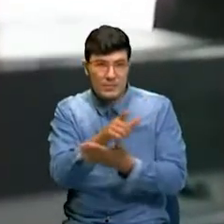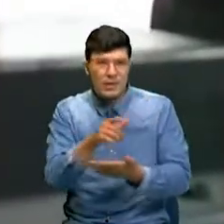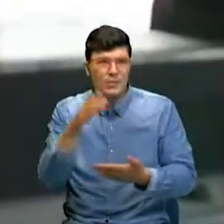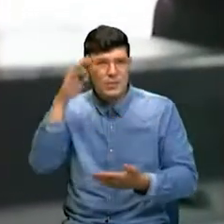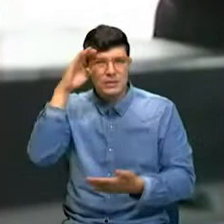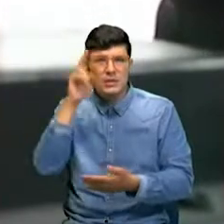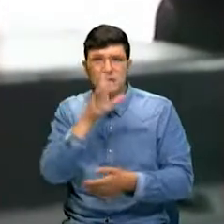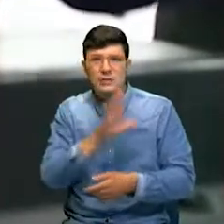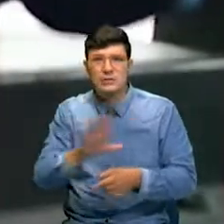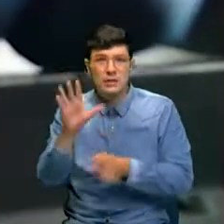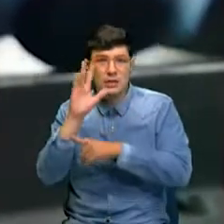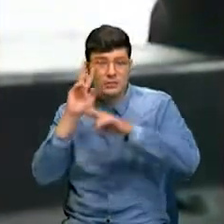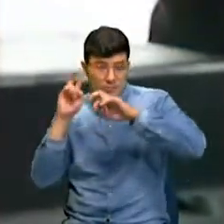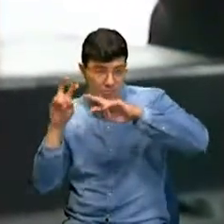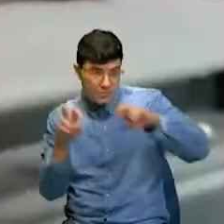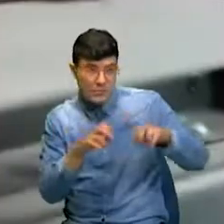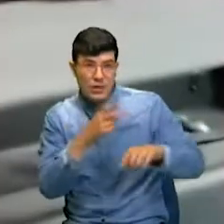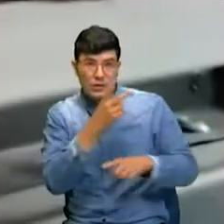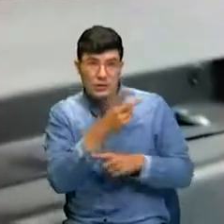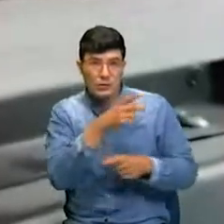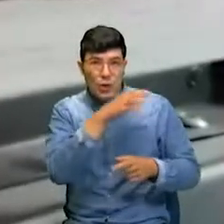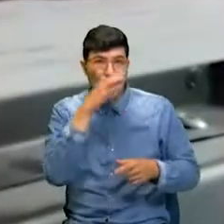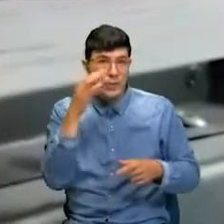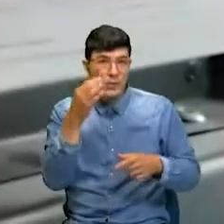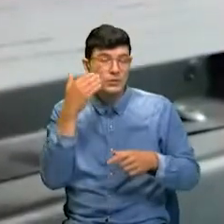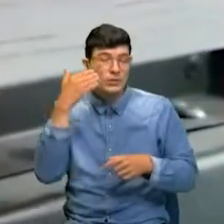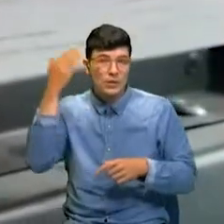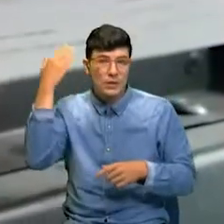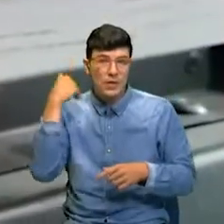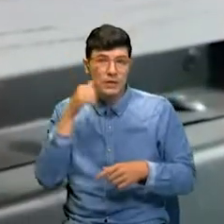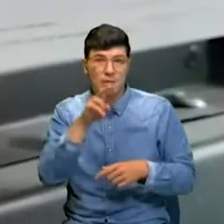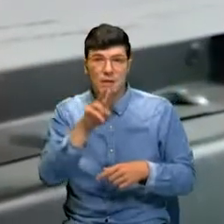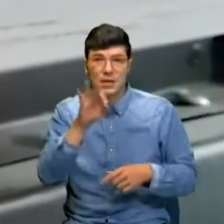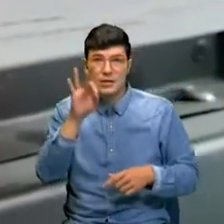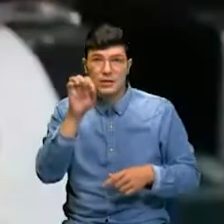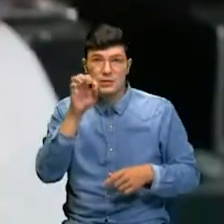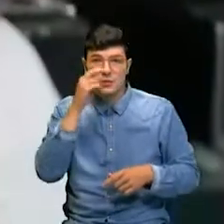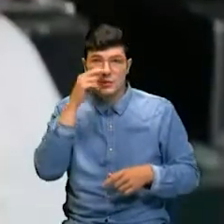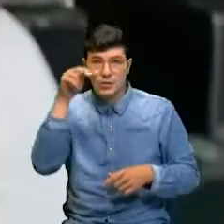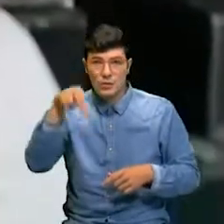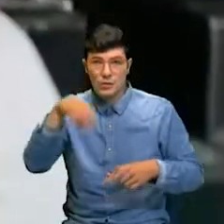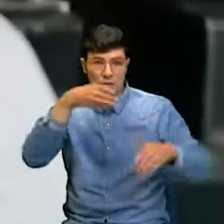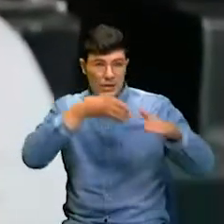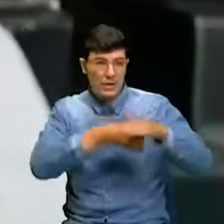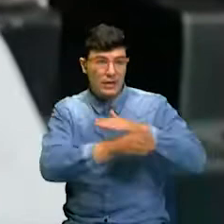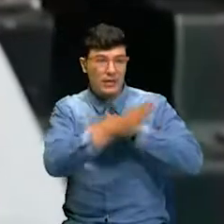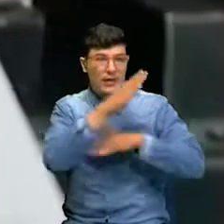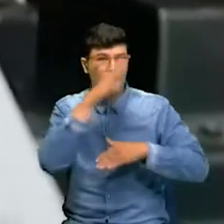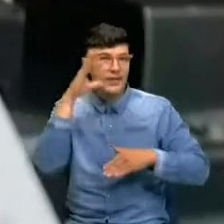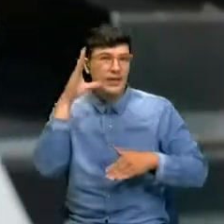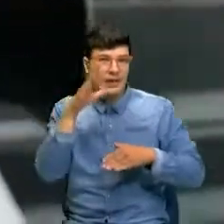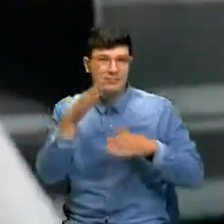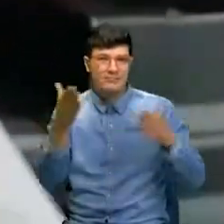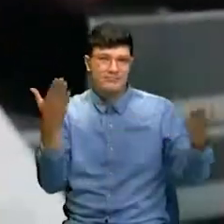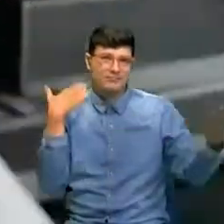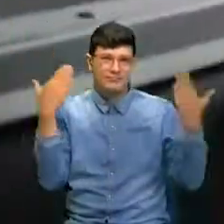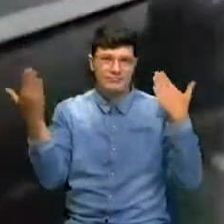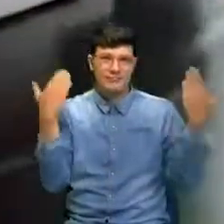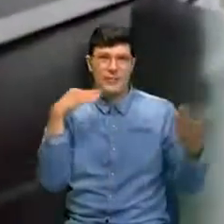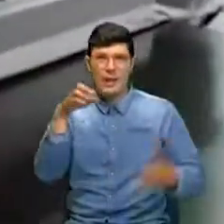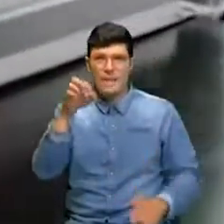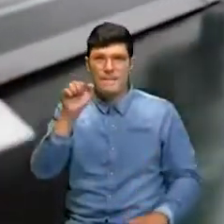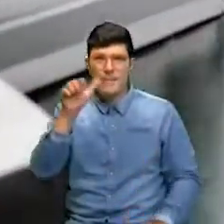junto con otro más habrían ingresado el pasado 28 de junio en una finca de la vereda el palmar del municipio de con fines